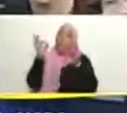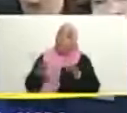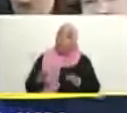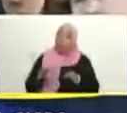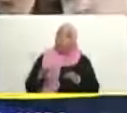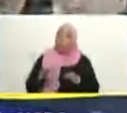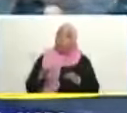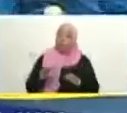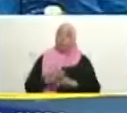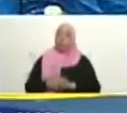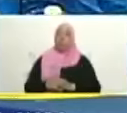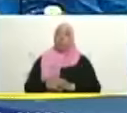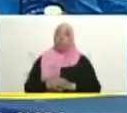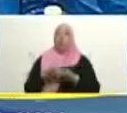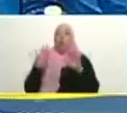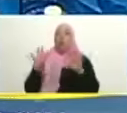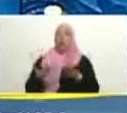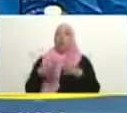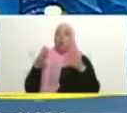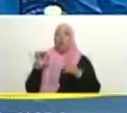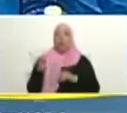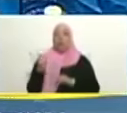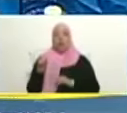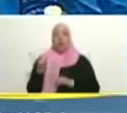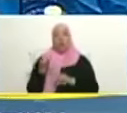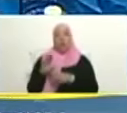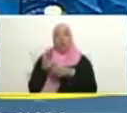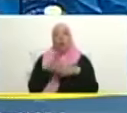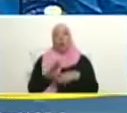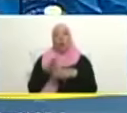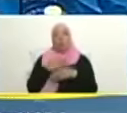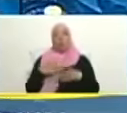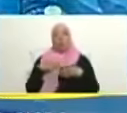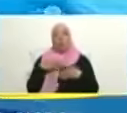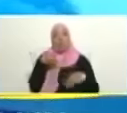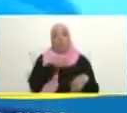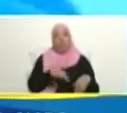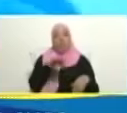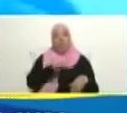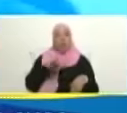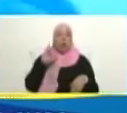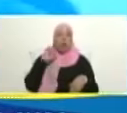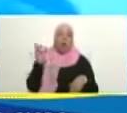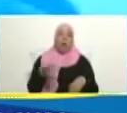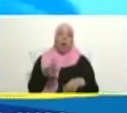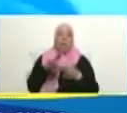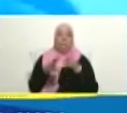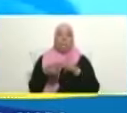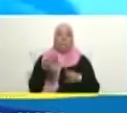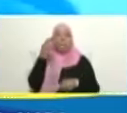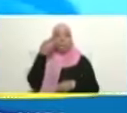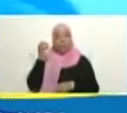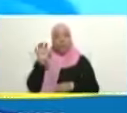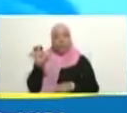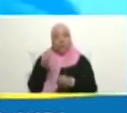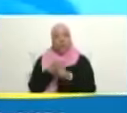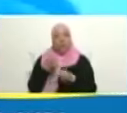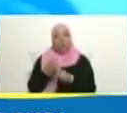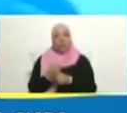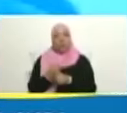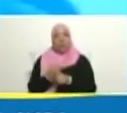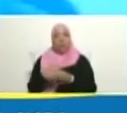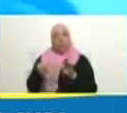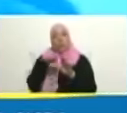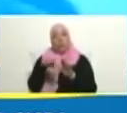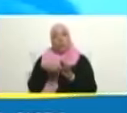Ese es el vértice 9. Vértice 10, protección y bienestar social de los guardianes de la patria. He dicho que es la herida más